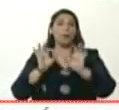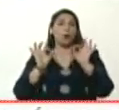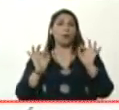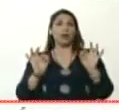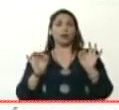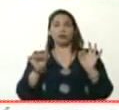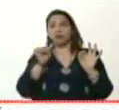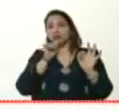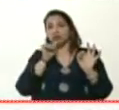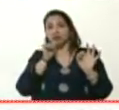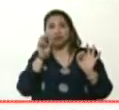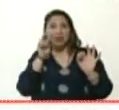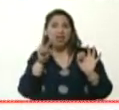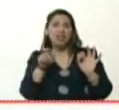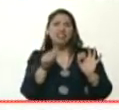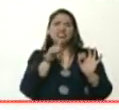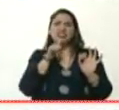gana.